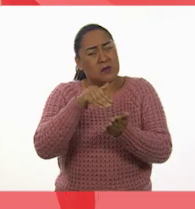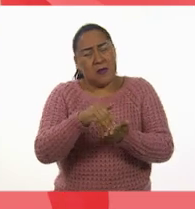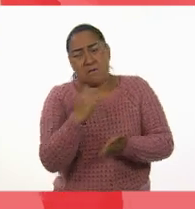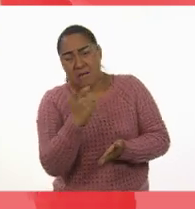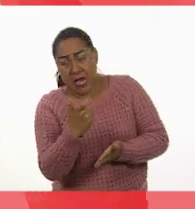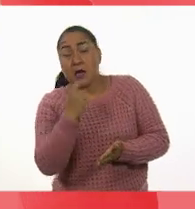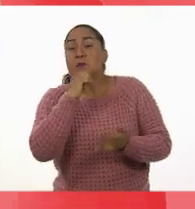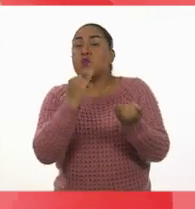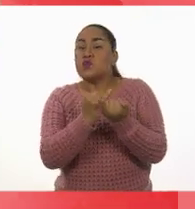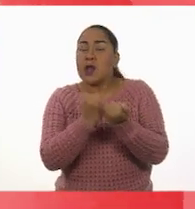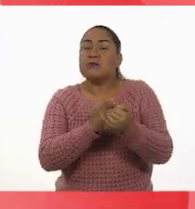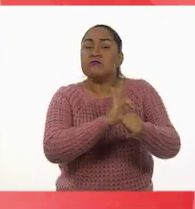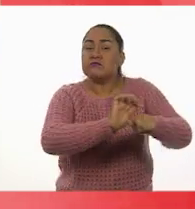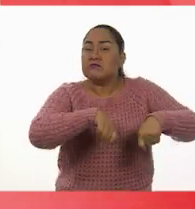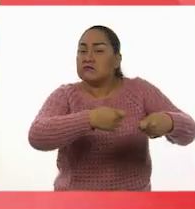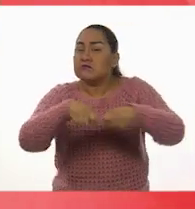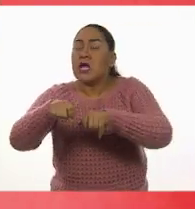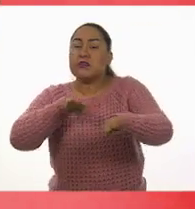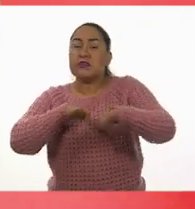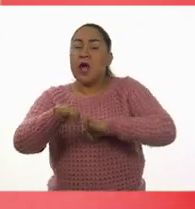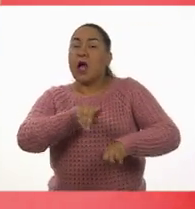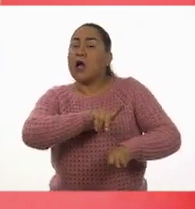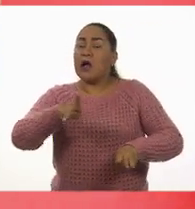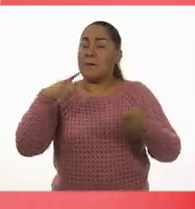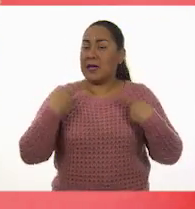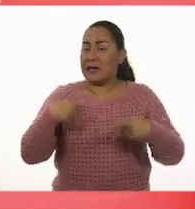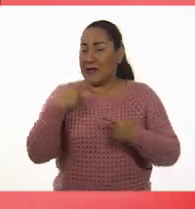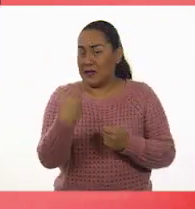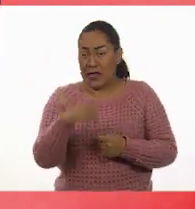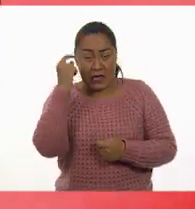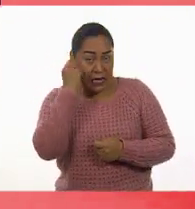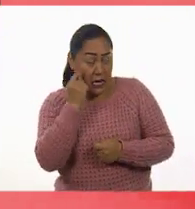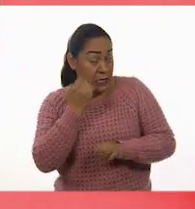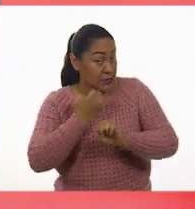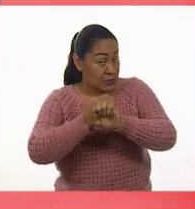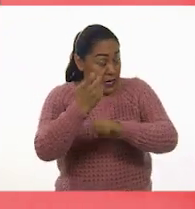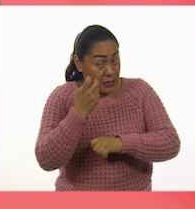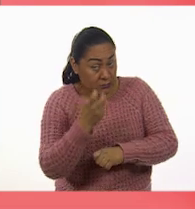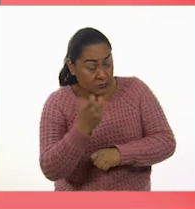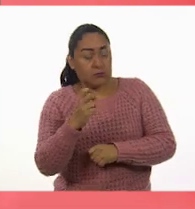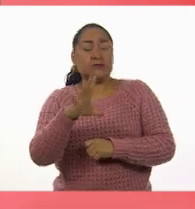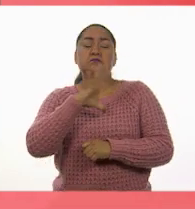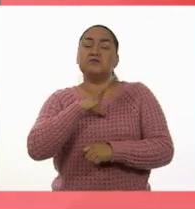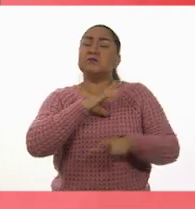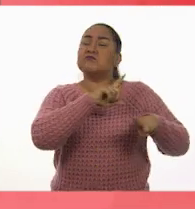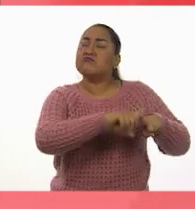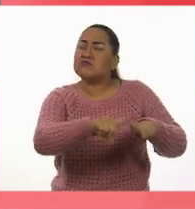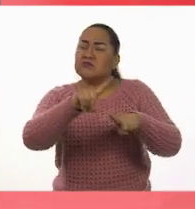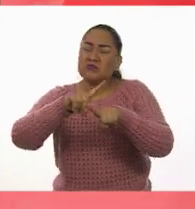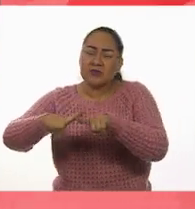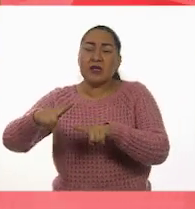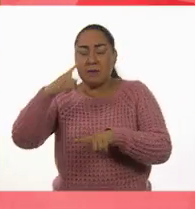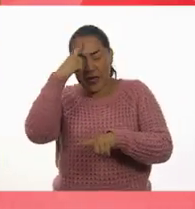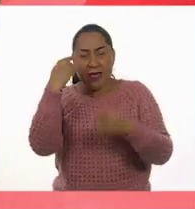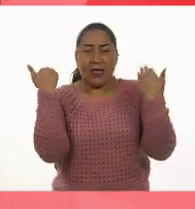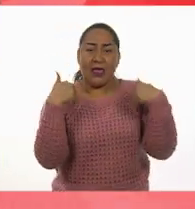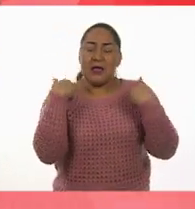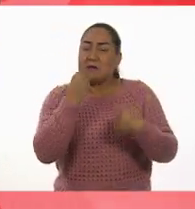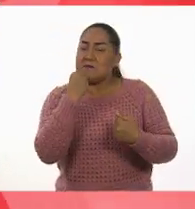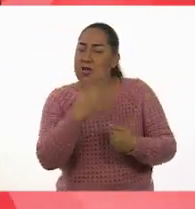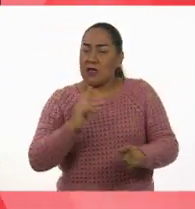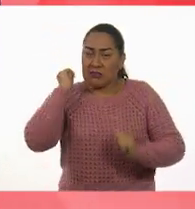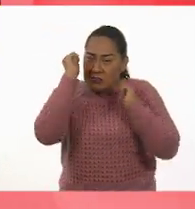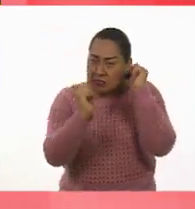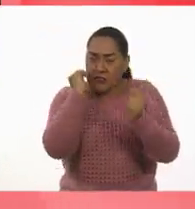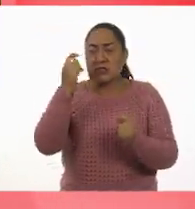da sustento y trabajo a gran número de guerrerenses. La entidad cuenta con una diversidad enorme de atractivos turísticos,